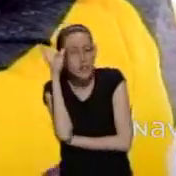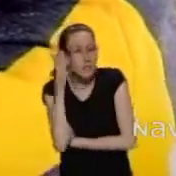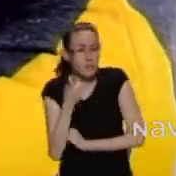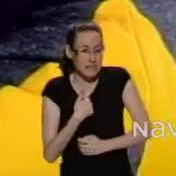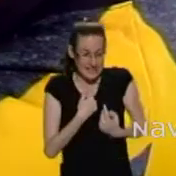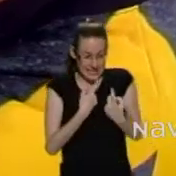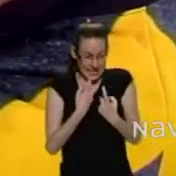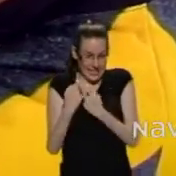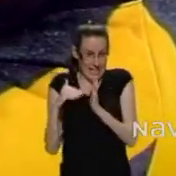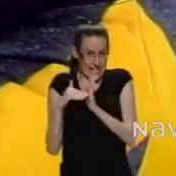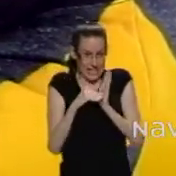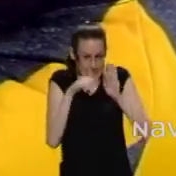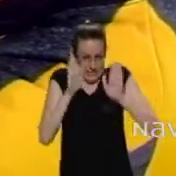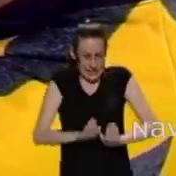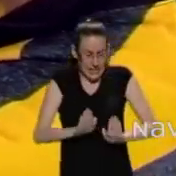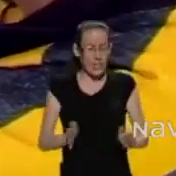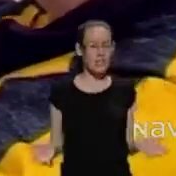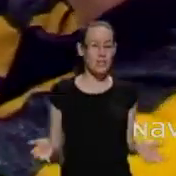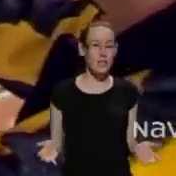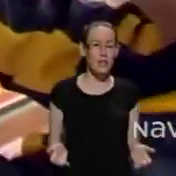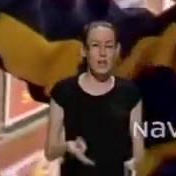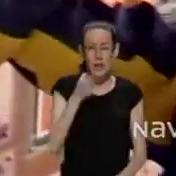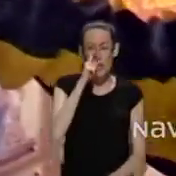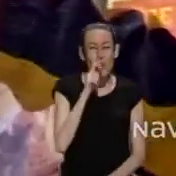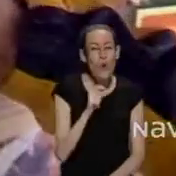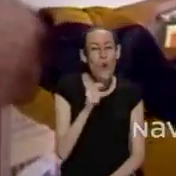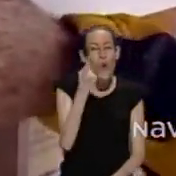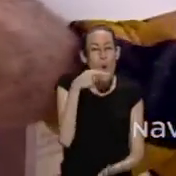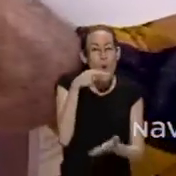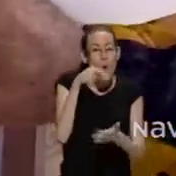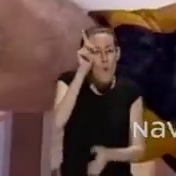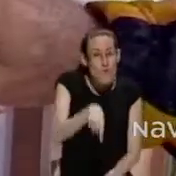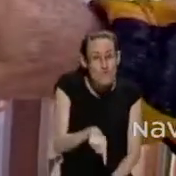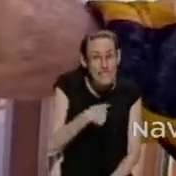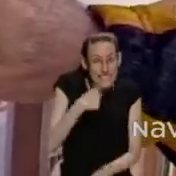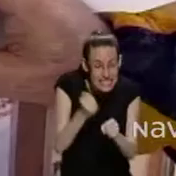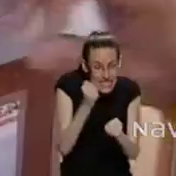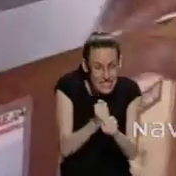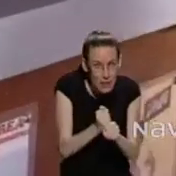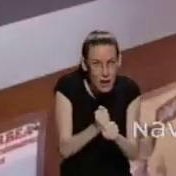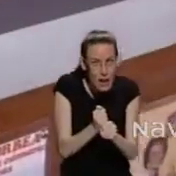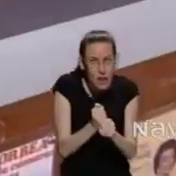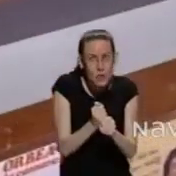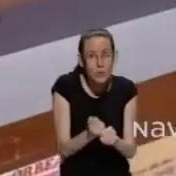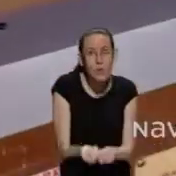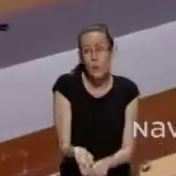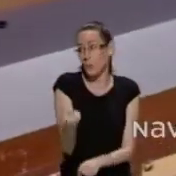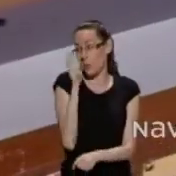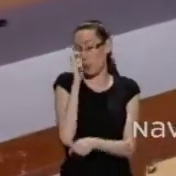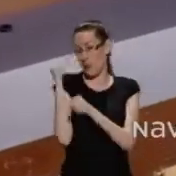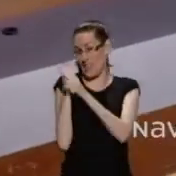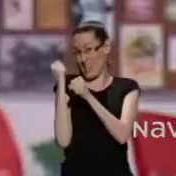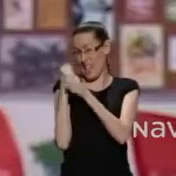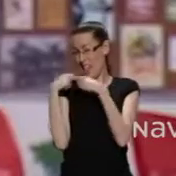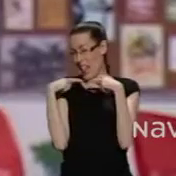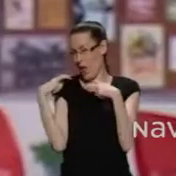cosas. Al mes de estar aquí era como si no hubiera trabajado en el otro trabajo nunca. Sobre todo transmite mucha paz. Trabajar con gente que está de vacaciones y sobre todo